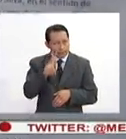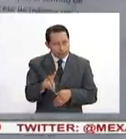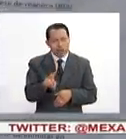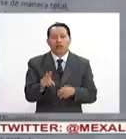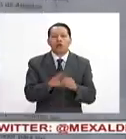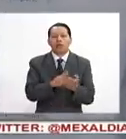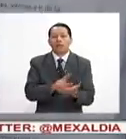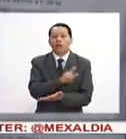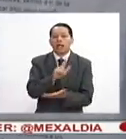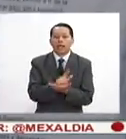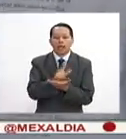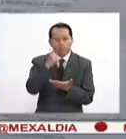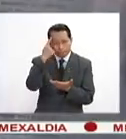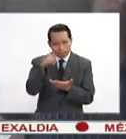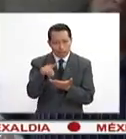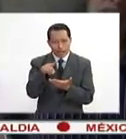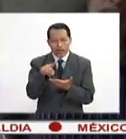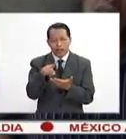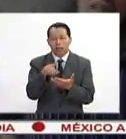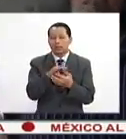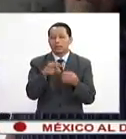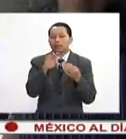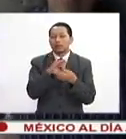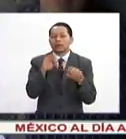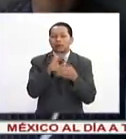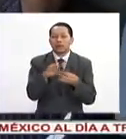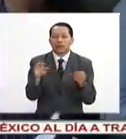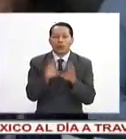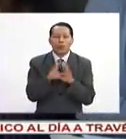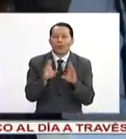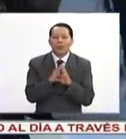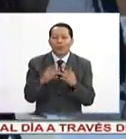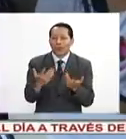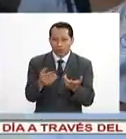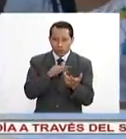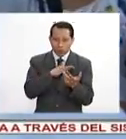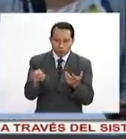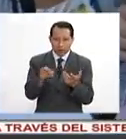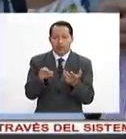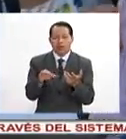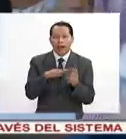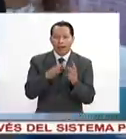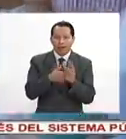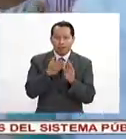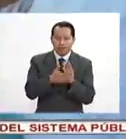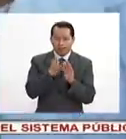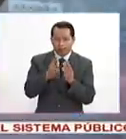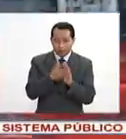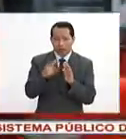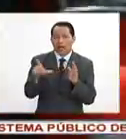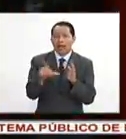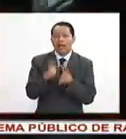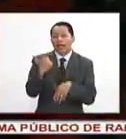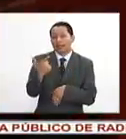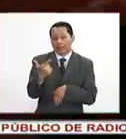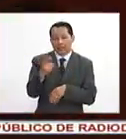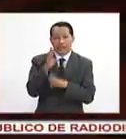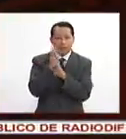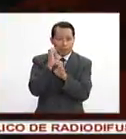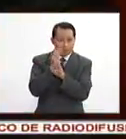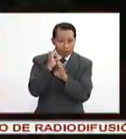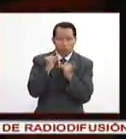apegue la ley para definir cómo desarrollar las obras de construcción de la línea 7 del Metrobús y si